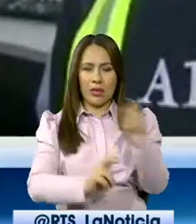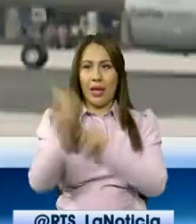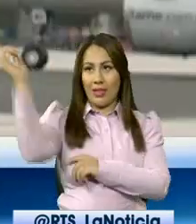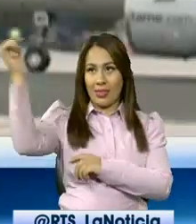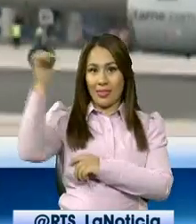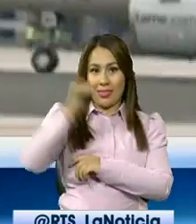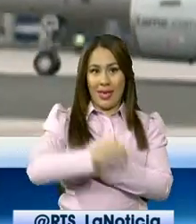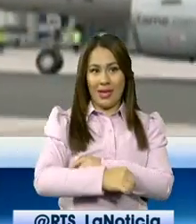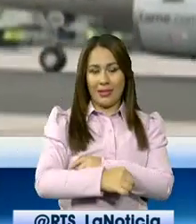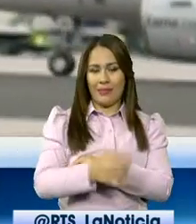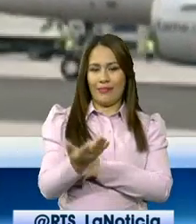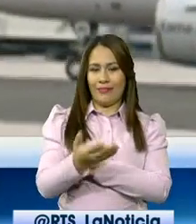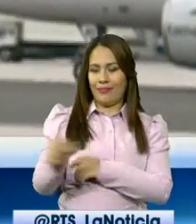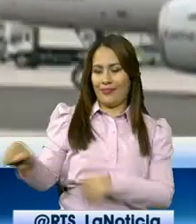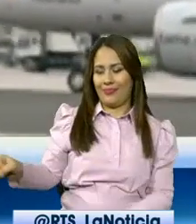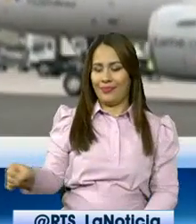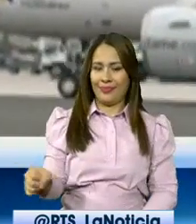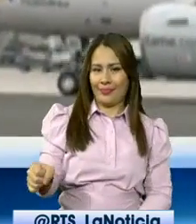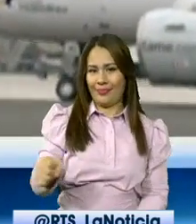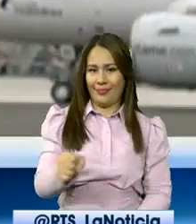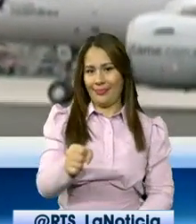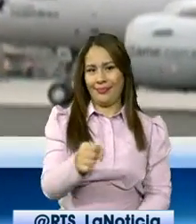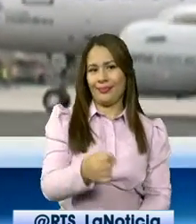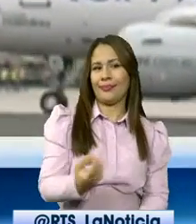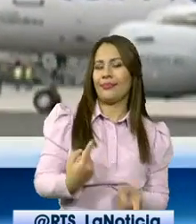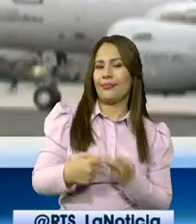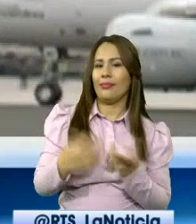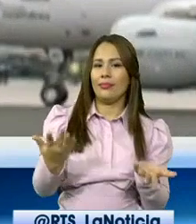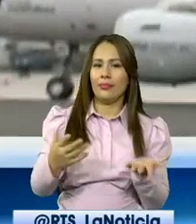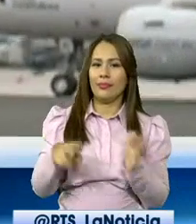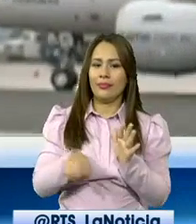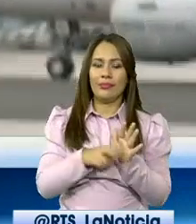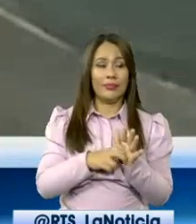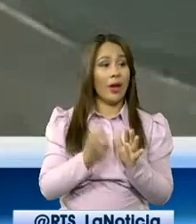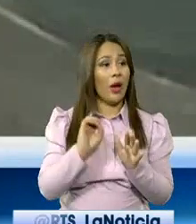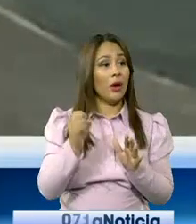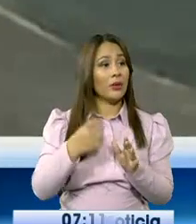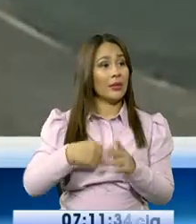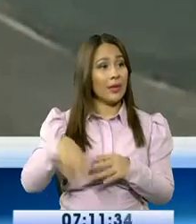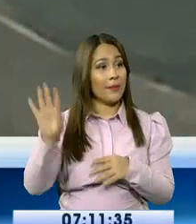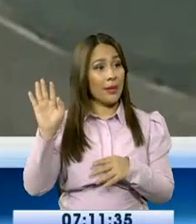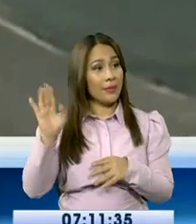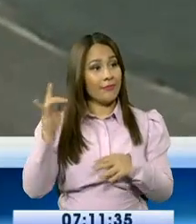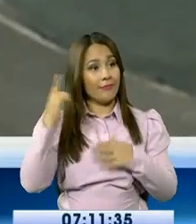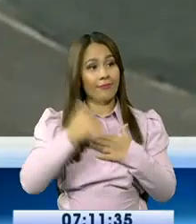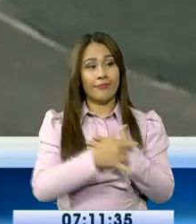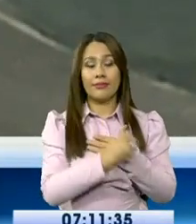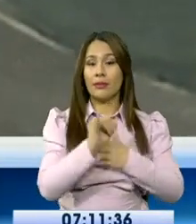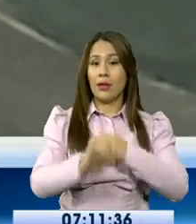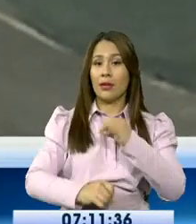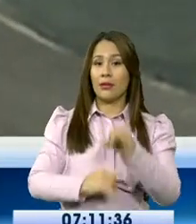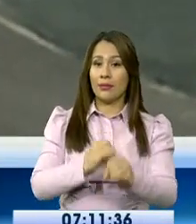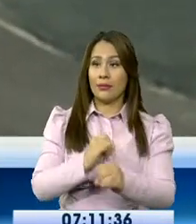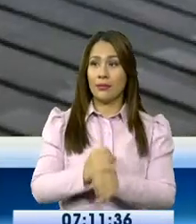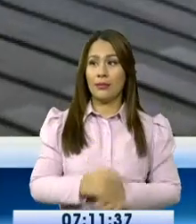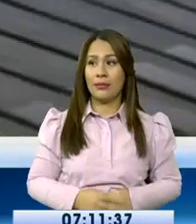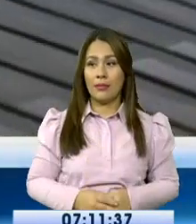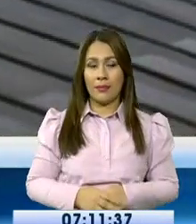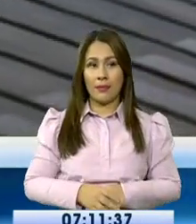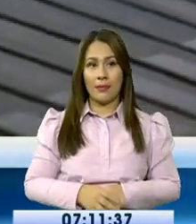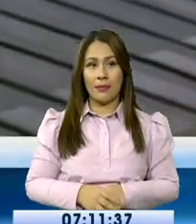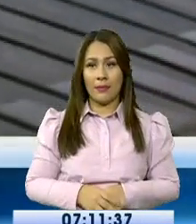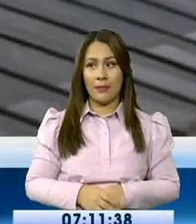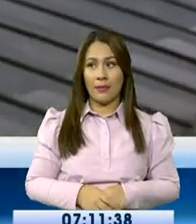de equipaje de pasajeros y tripulantes que ingresan o salen de los aeropuertos internacionales del país.